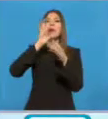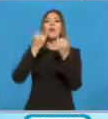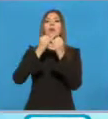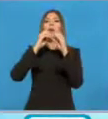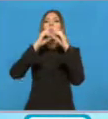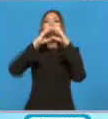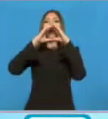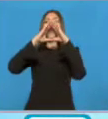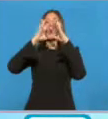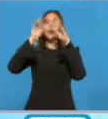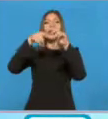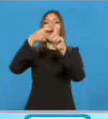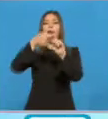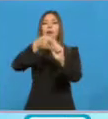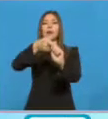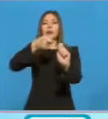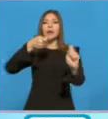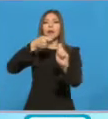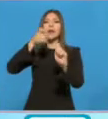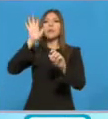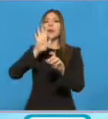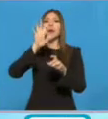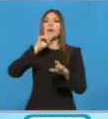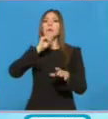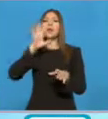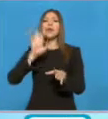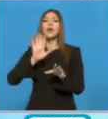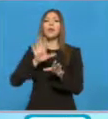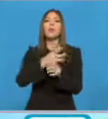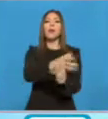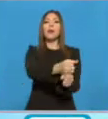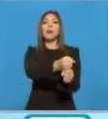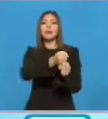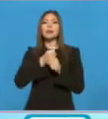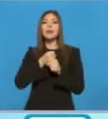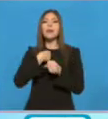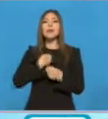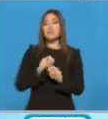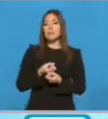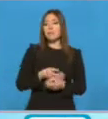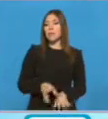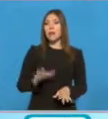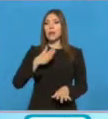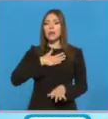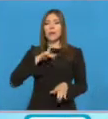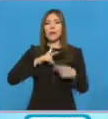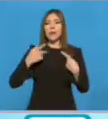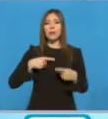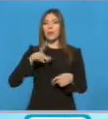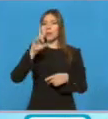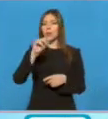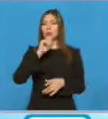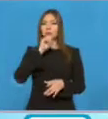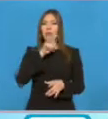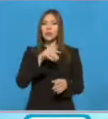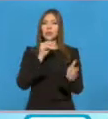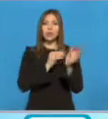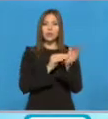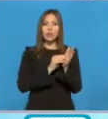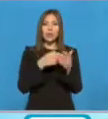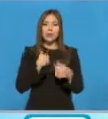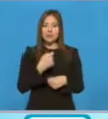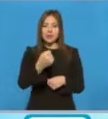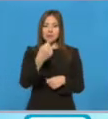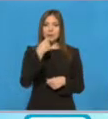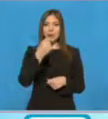nuestra personalidad no se vaya, nuestro yo no se escape. Y entonces es una persona que además sí tenía una introspección muy fuerte acerca de